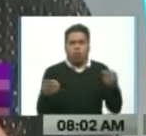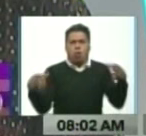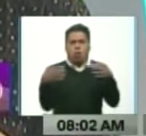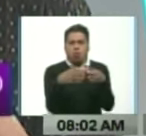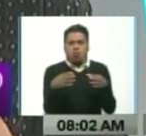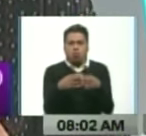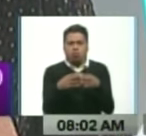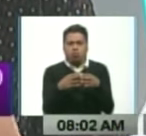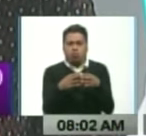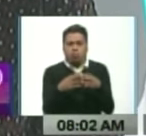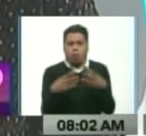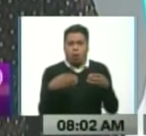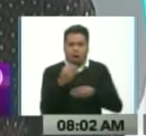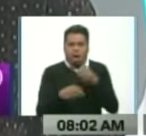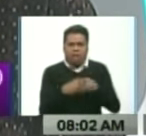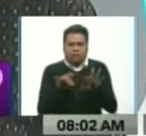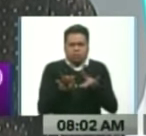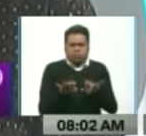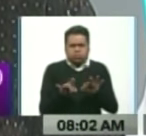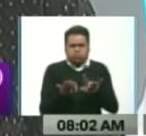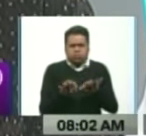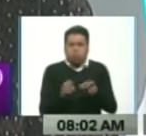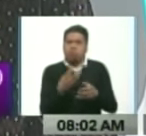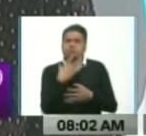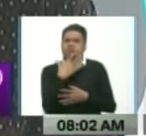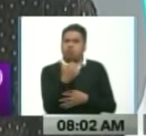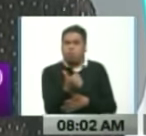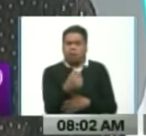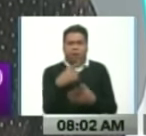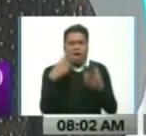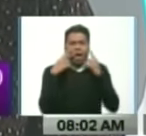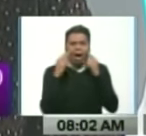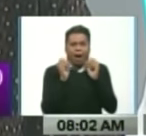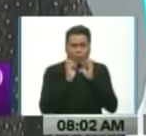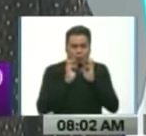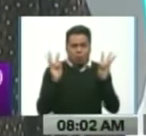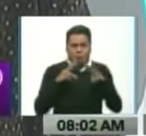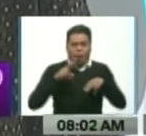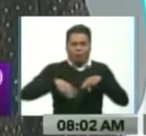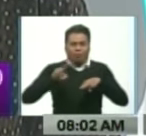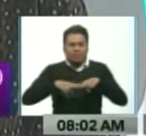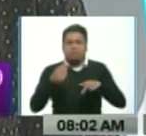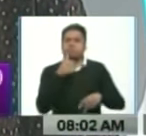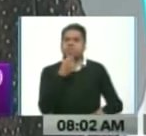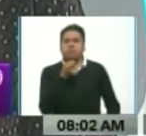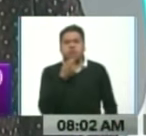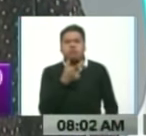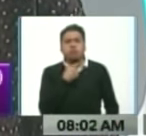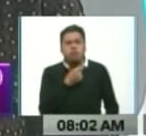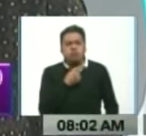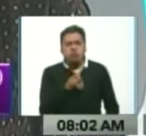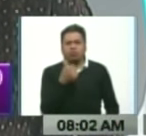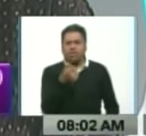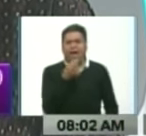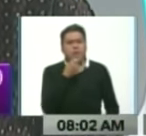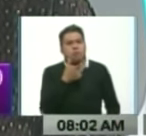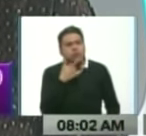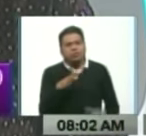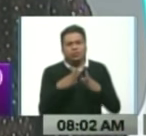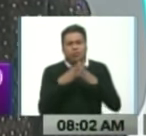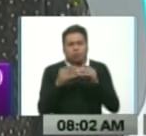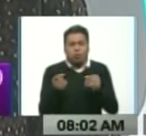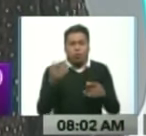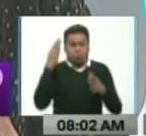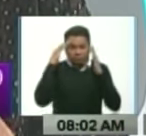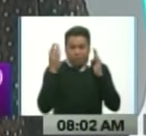se enfoca en hacer que los juegos tengan buenos gráficos, que sean atractivos para los niños, que tengan esa manera didáctica de entender cómo se juega.